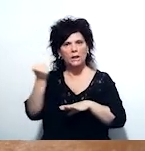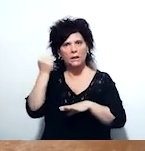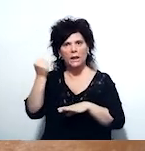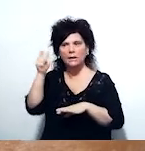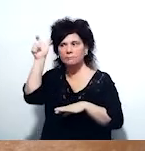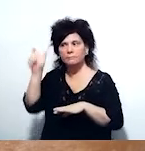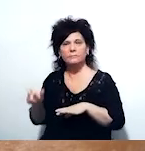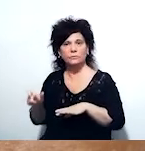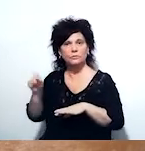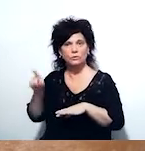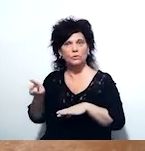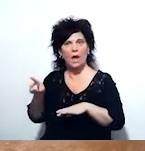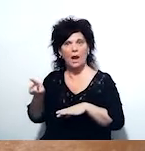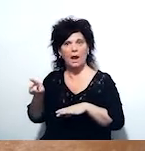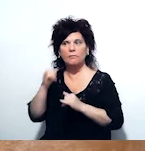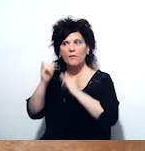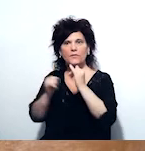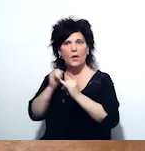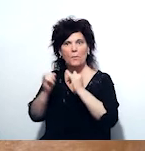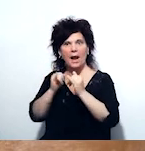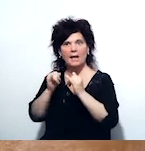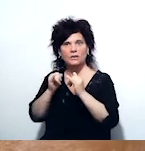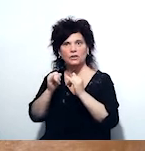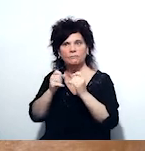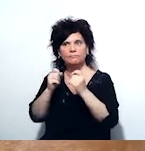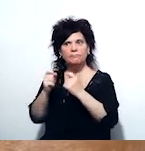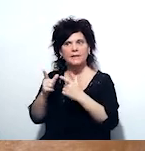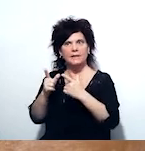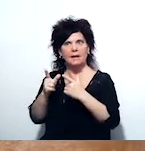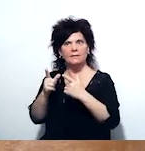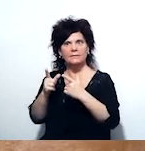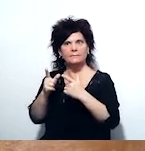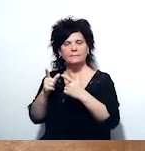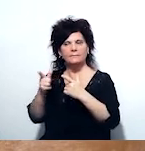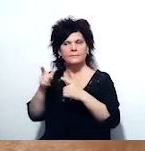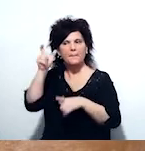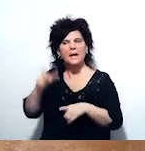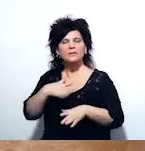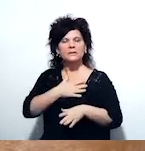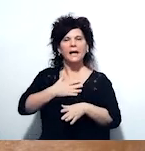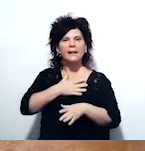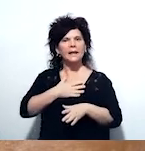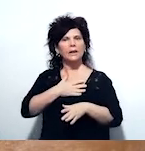el ciudadano, el que recibe la información, que tenga una actitud, digamos, adulta,